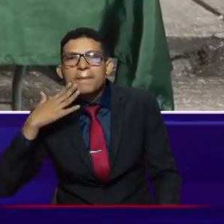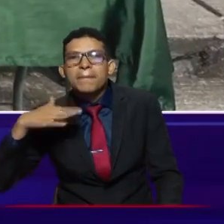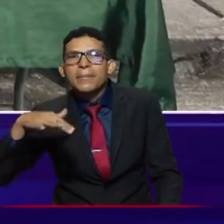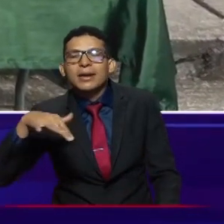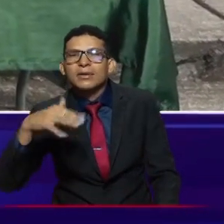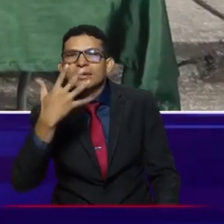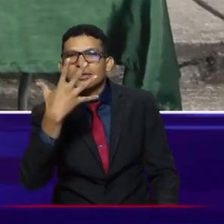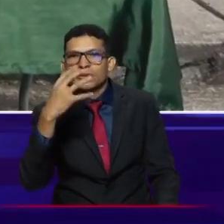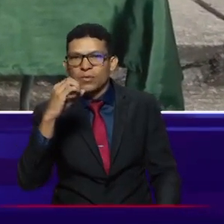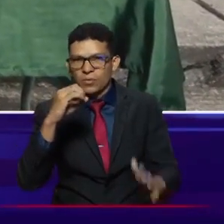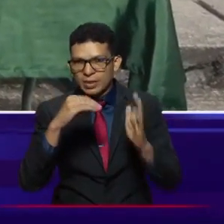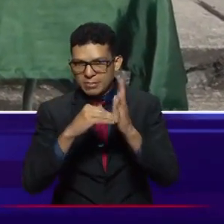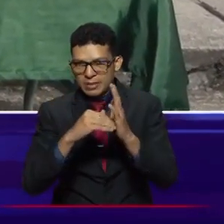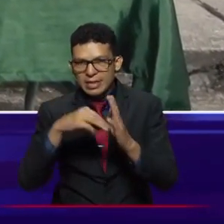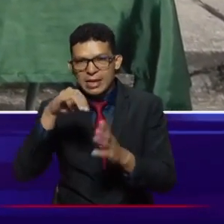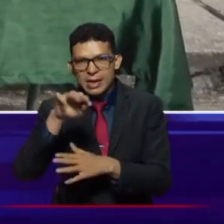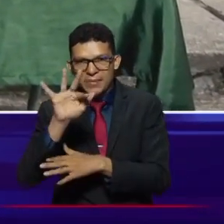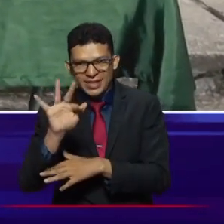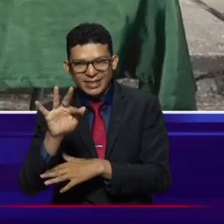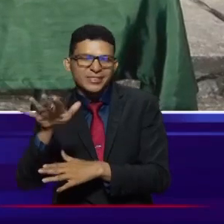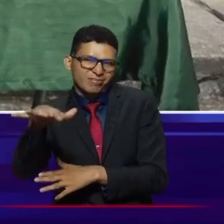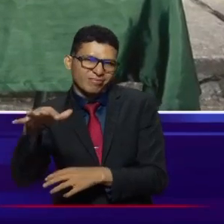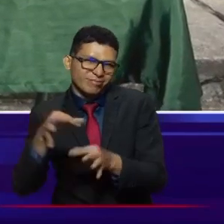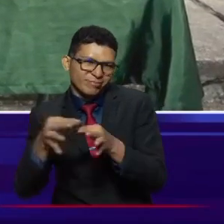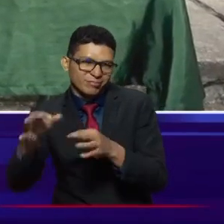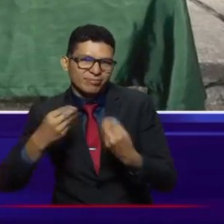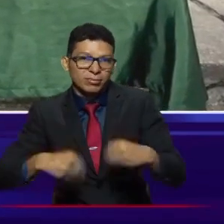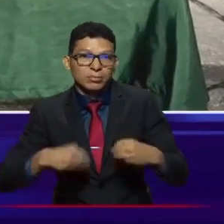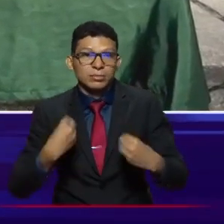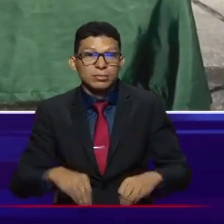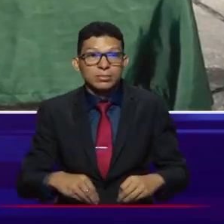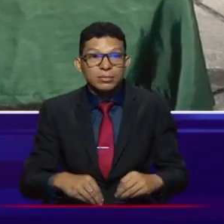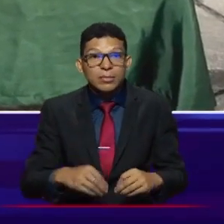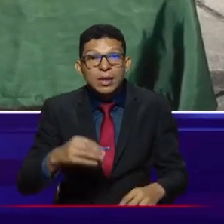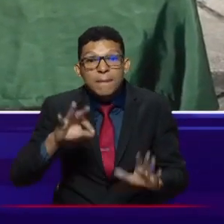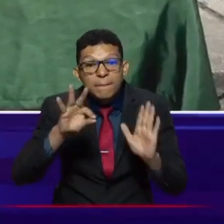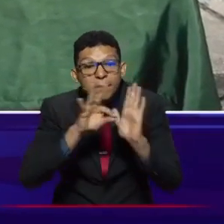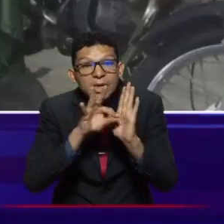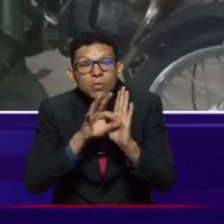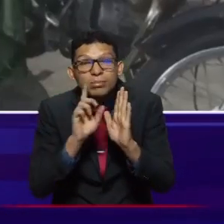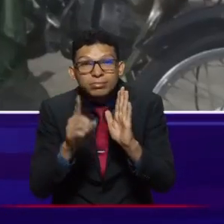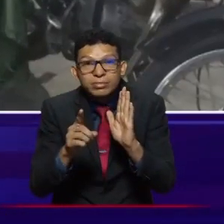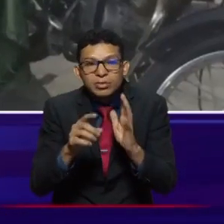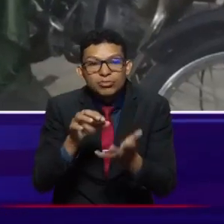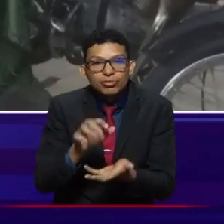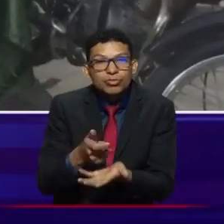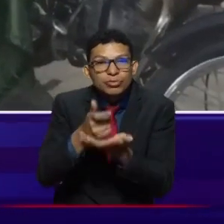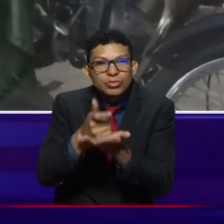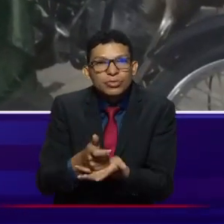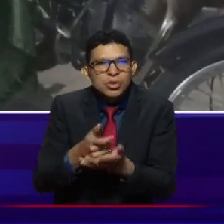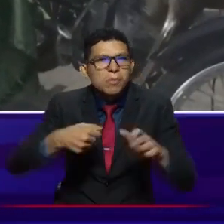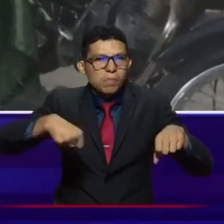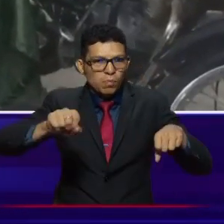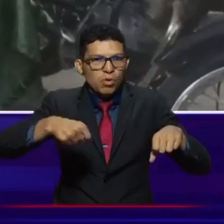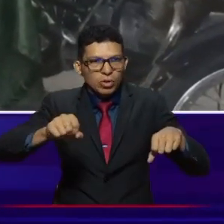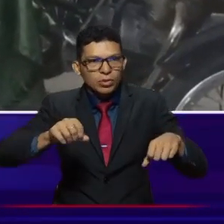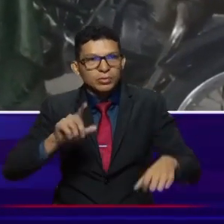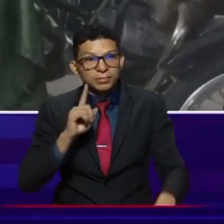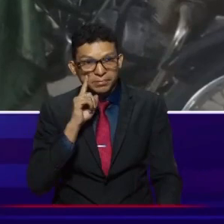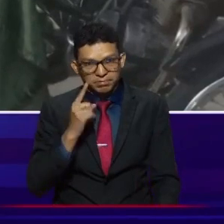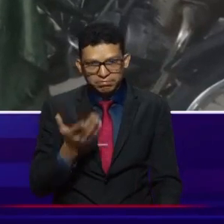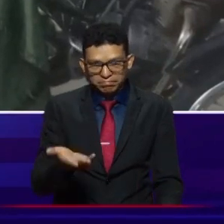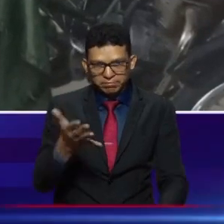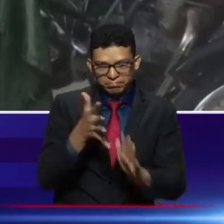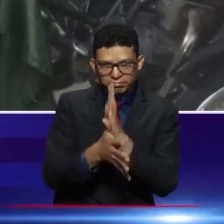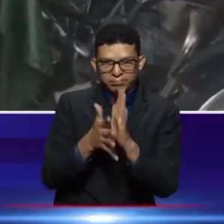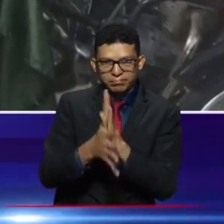los 50.000 metros. También con posesión de marihuana, los transportaba esos gramos de marihuana en una motocicleta. Esto dicen